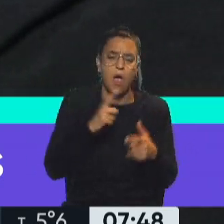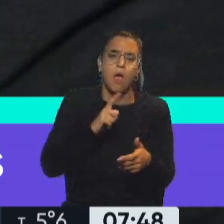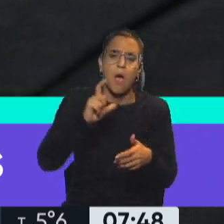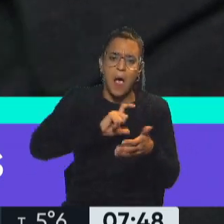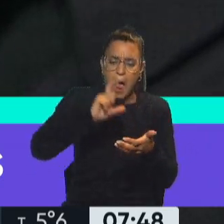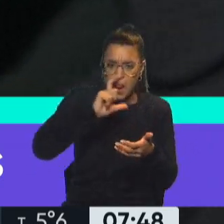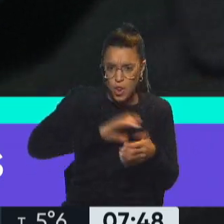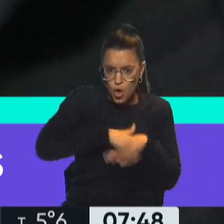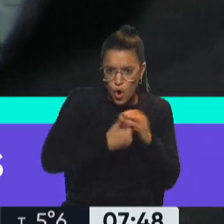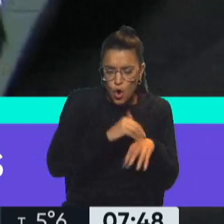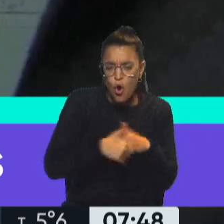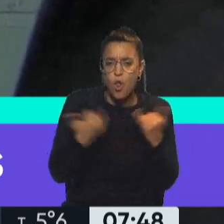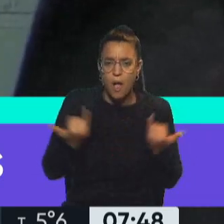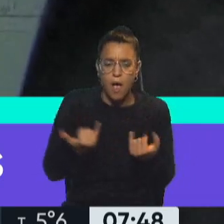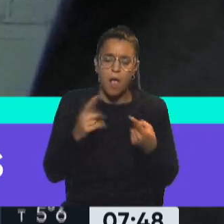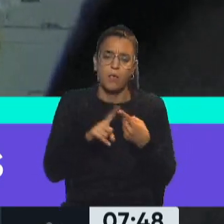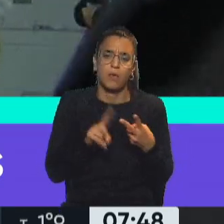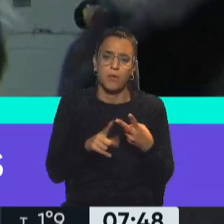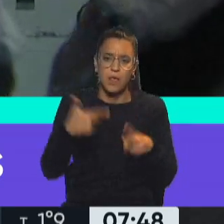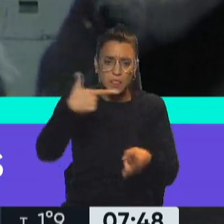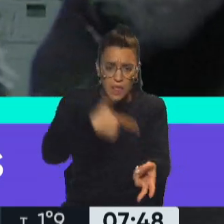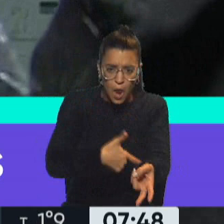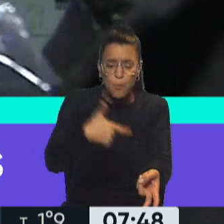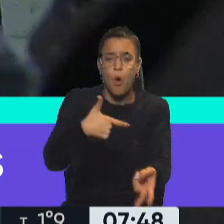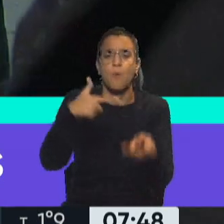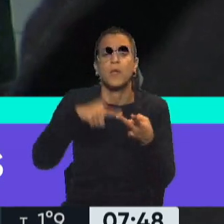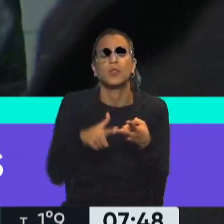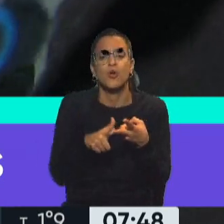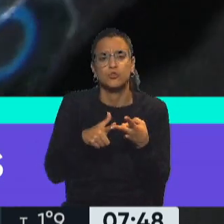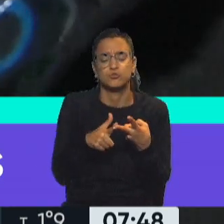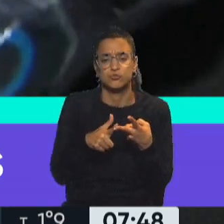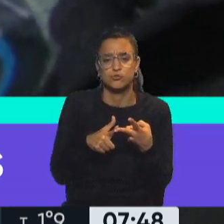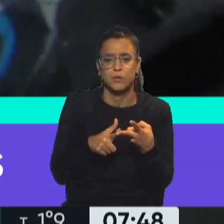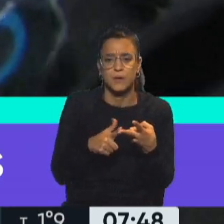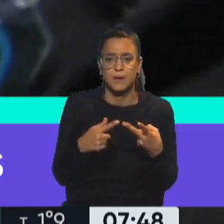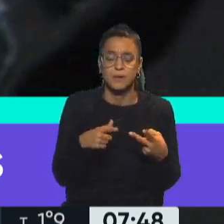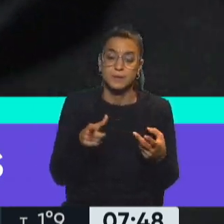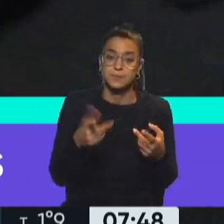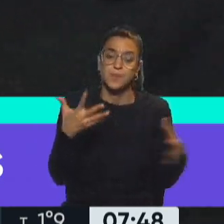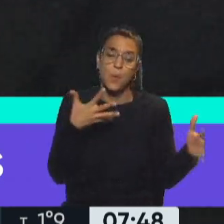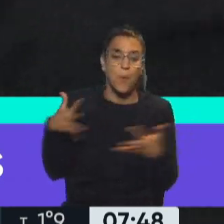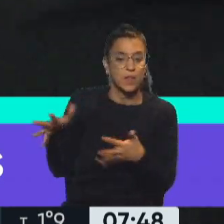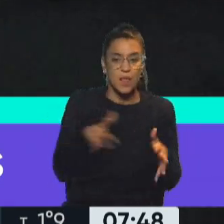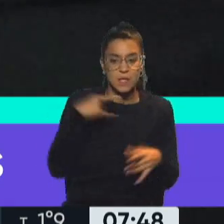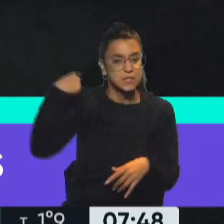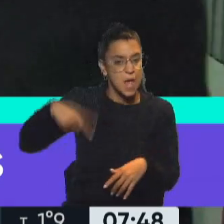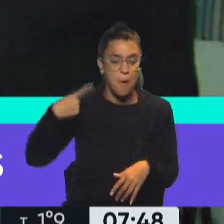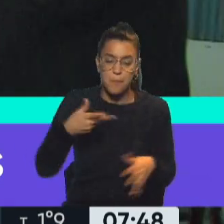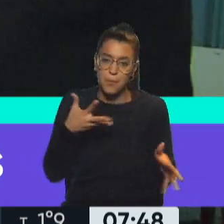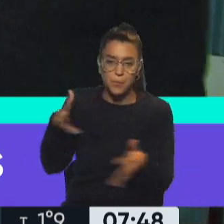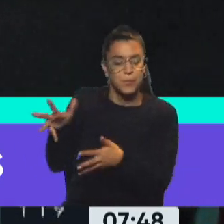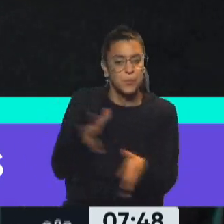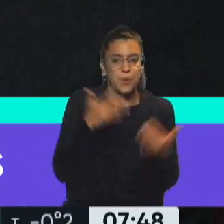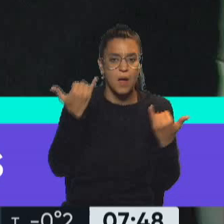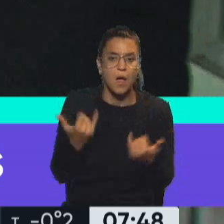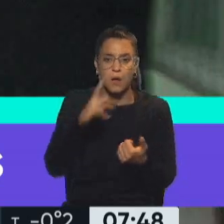gel, tenemos los termómetros infrarrojos, tratamos de mantener ventilado siempre, tenemos